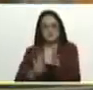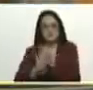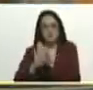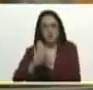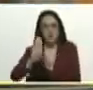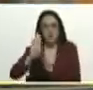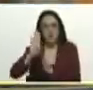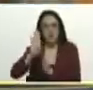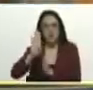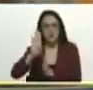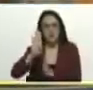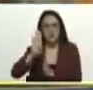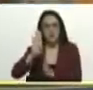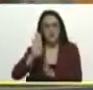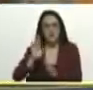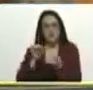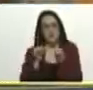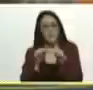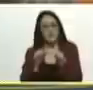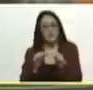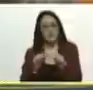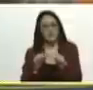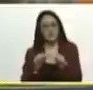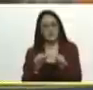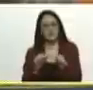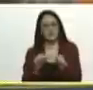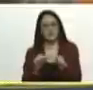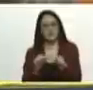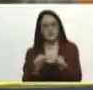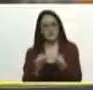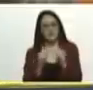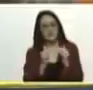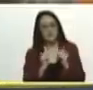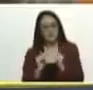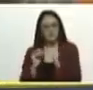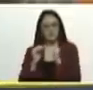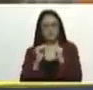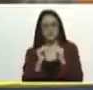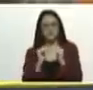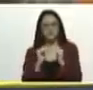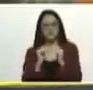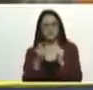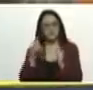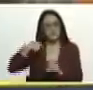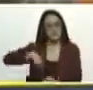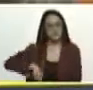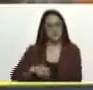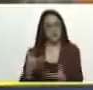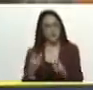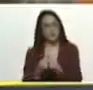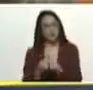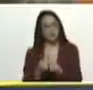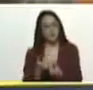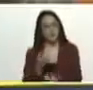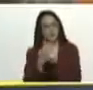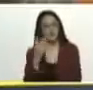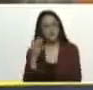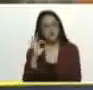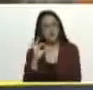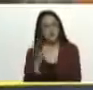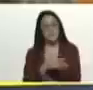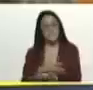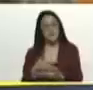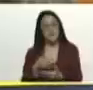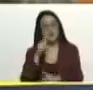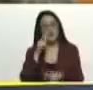permita que se mantenga un crecimiento sostenido. Y juntos somos 450